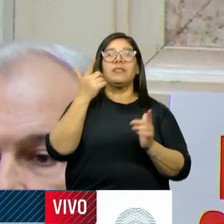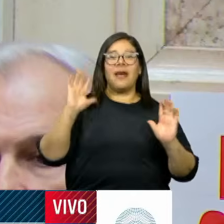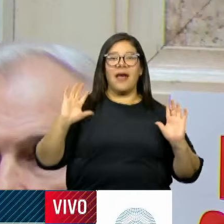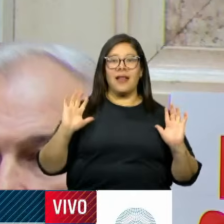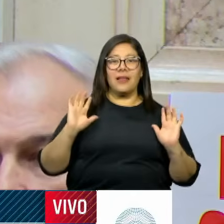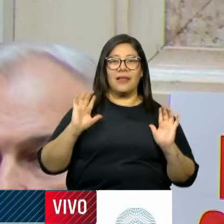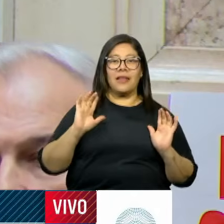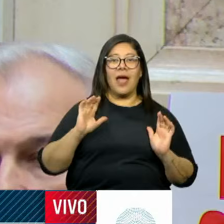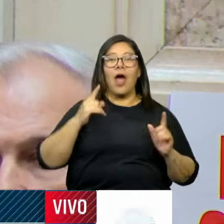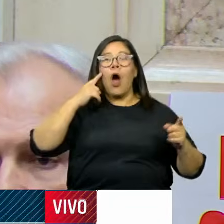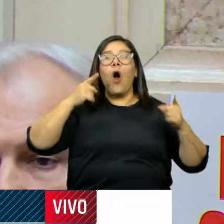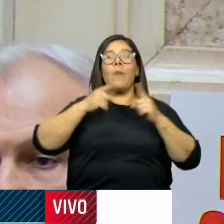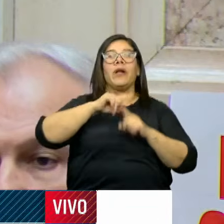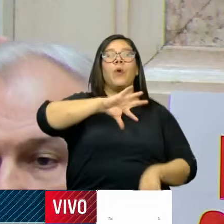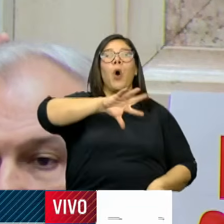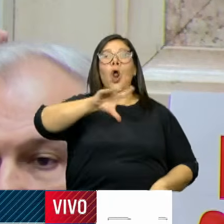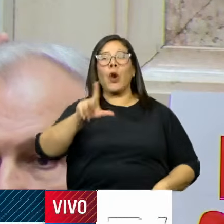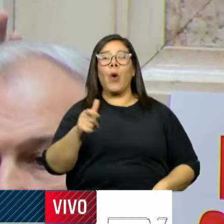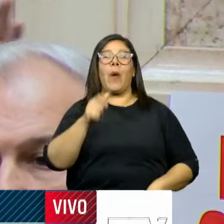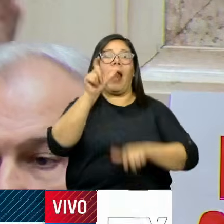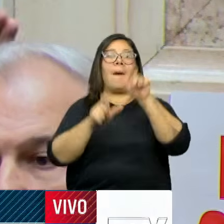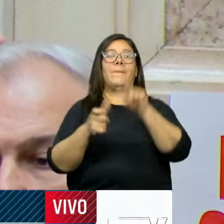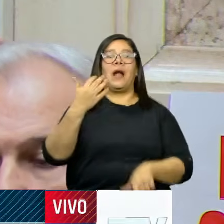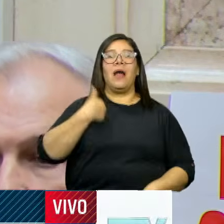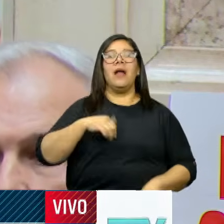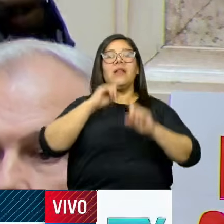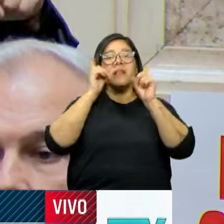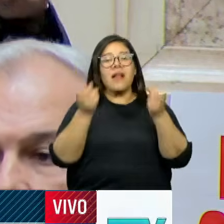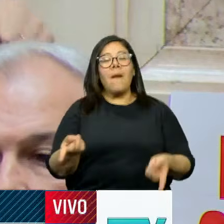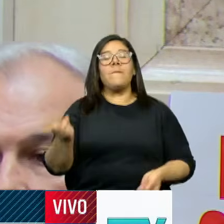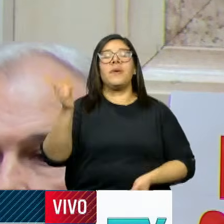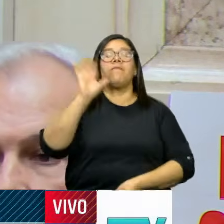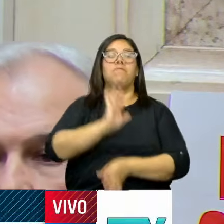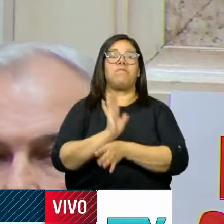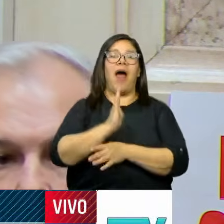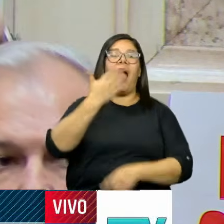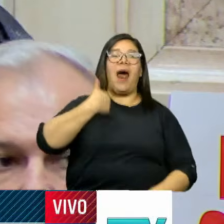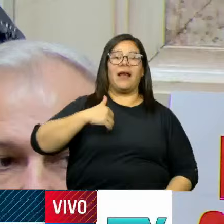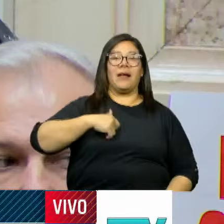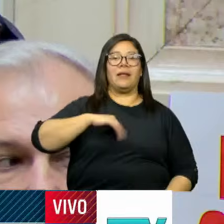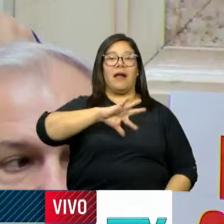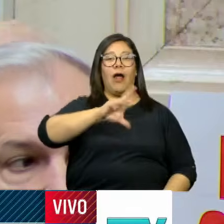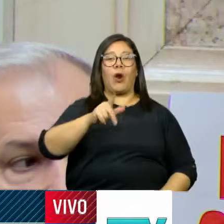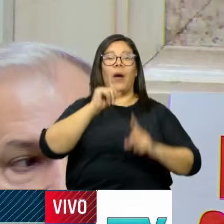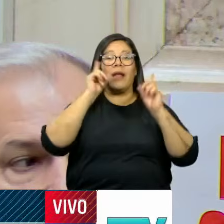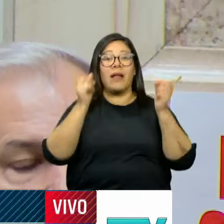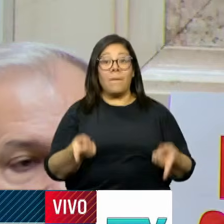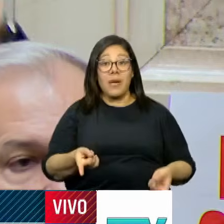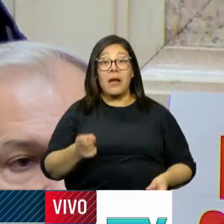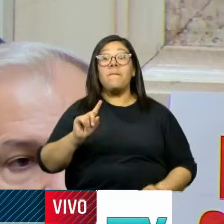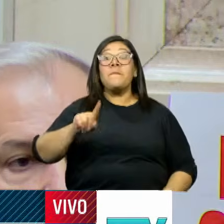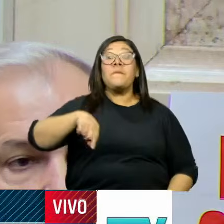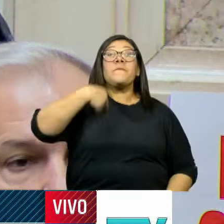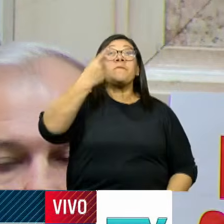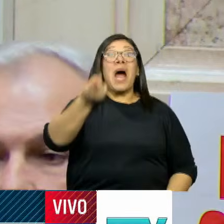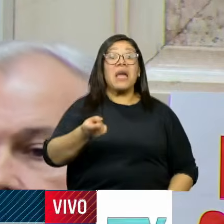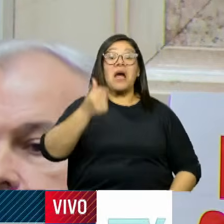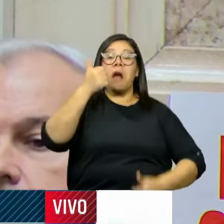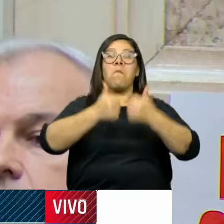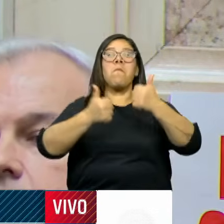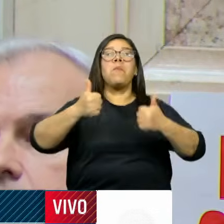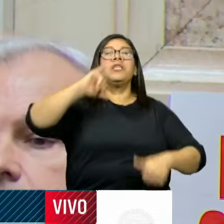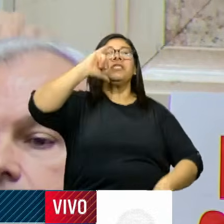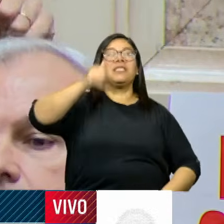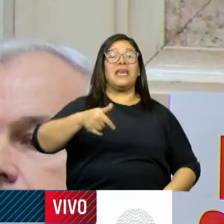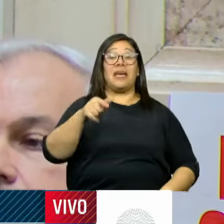y al país. Por eso acá, mañana, los que no están van a estar sentaditos para votar el pago a los